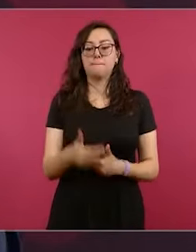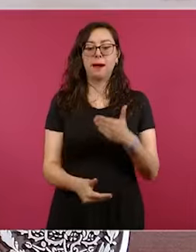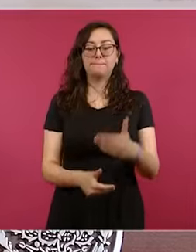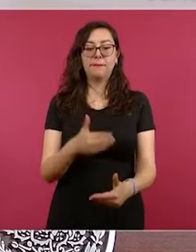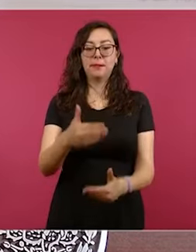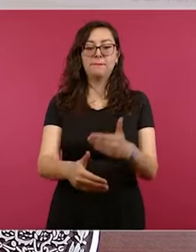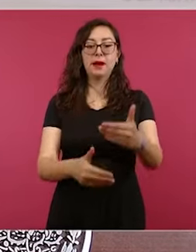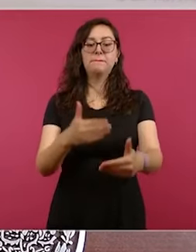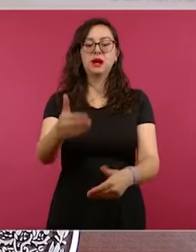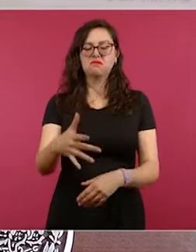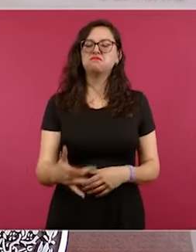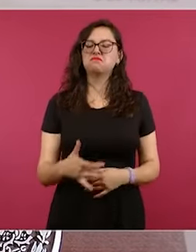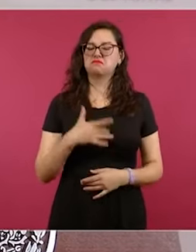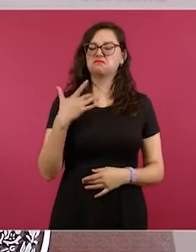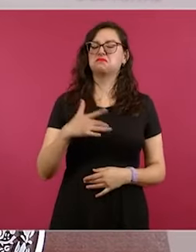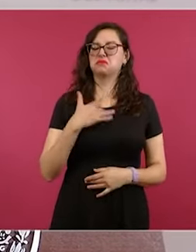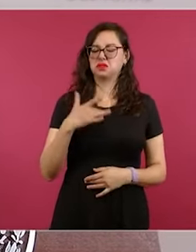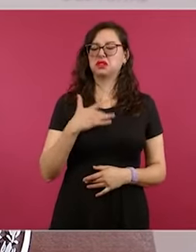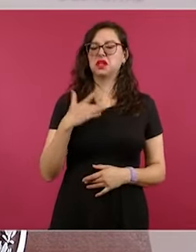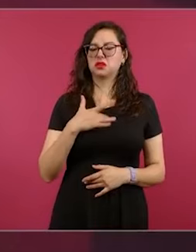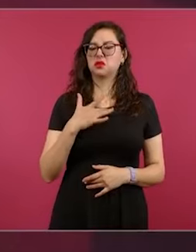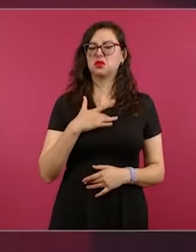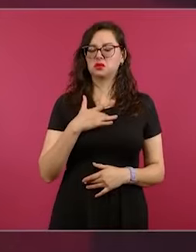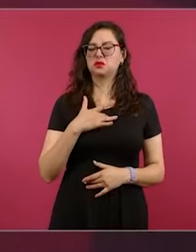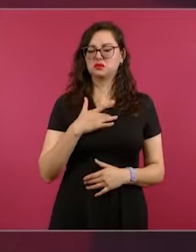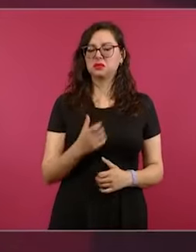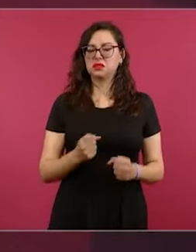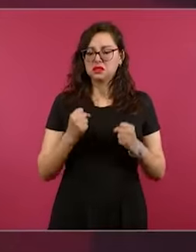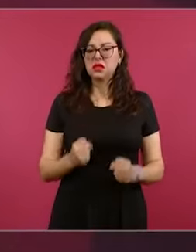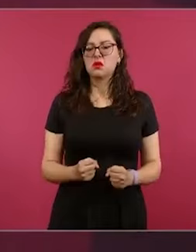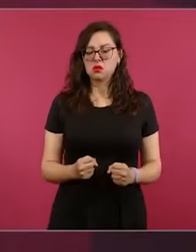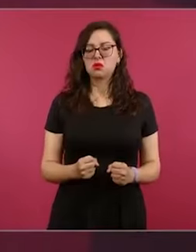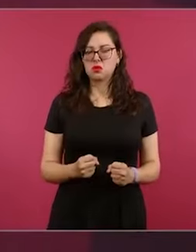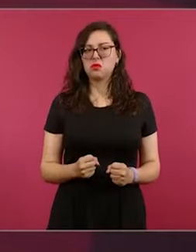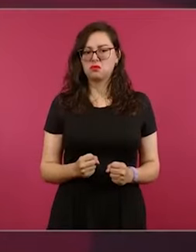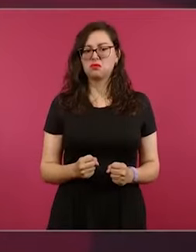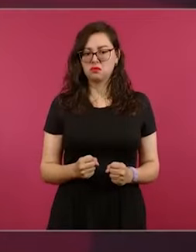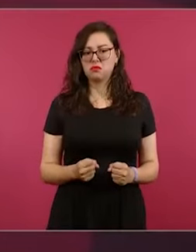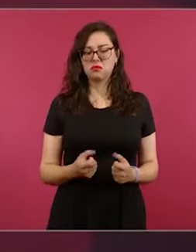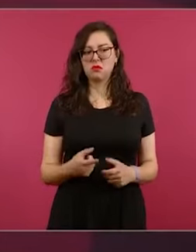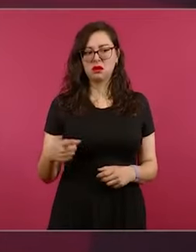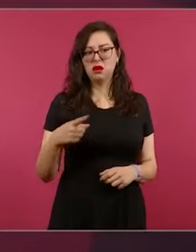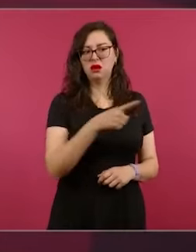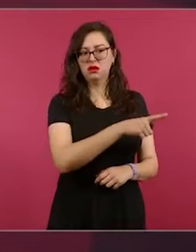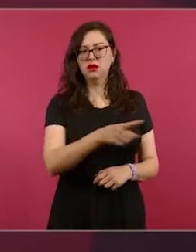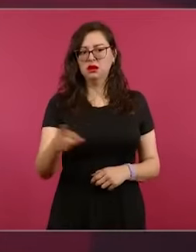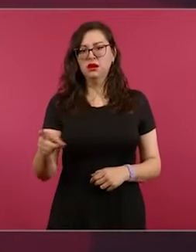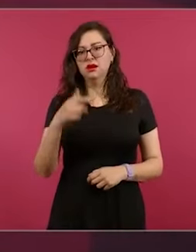yo estoy seguro que podemos contar con más información